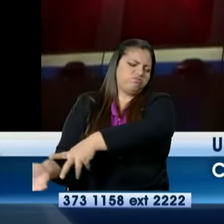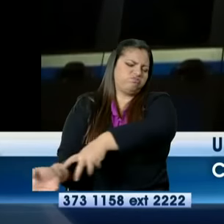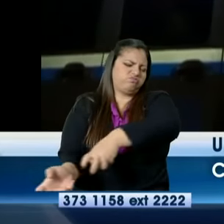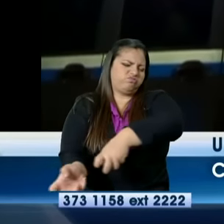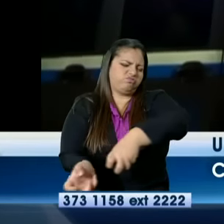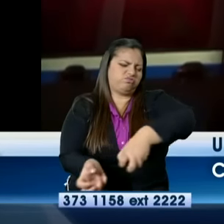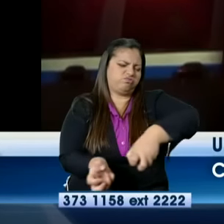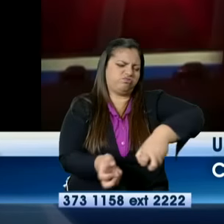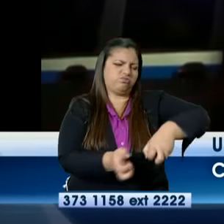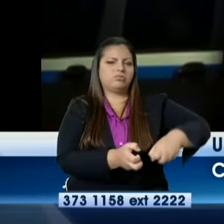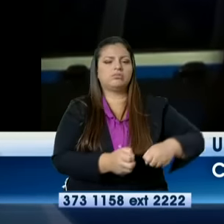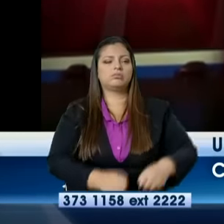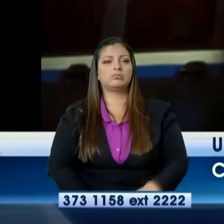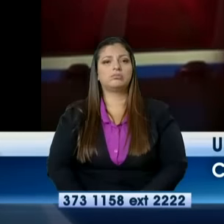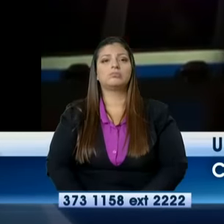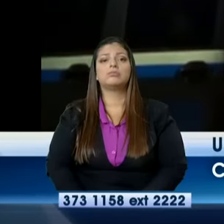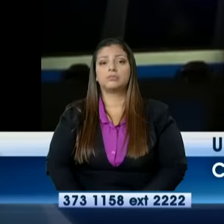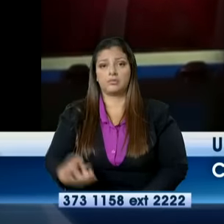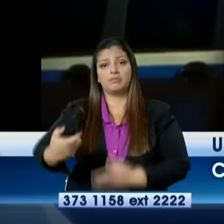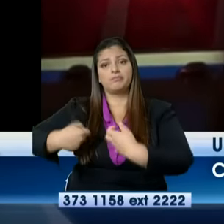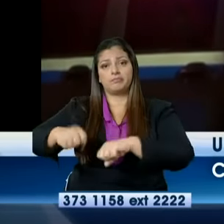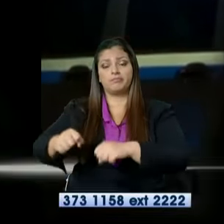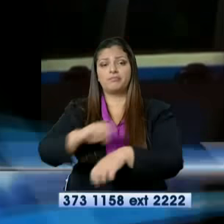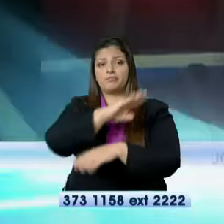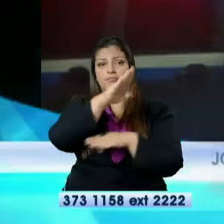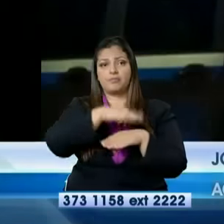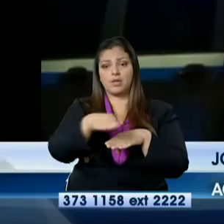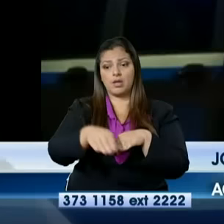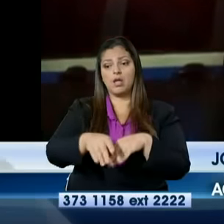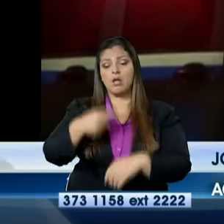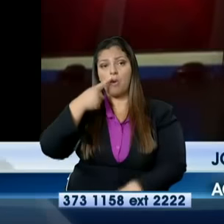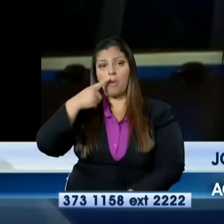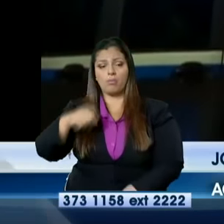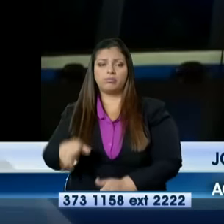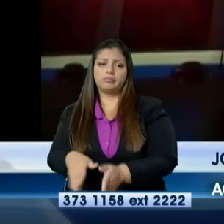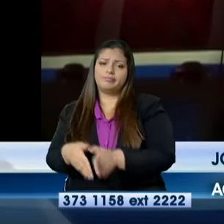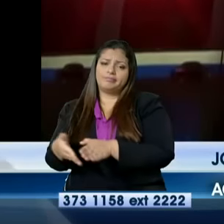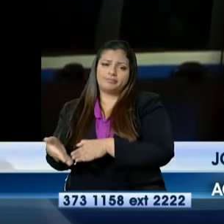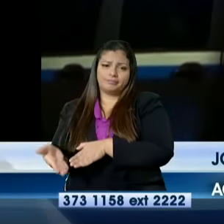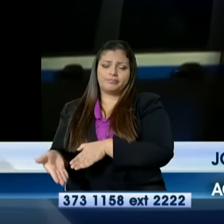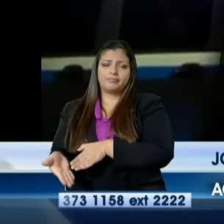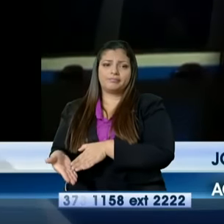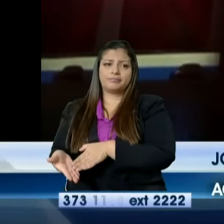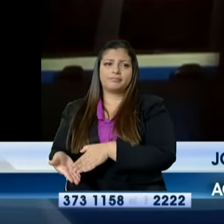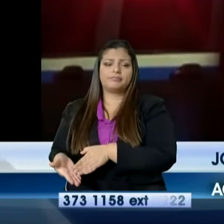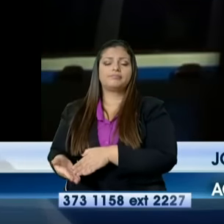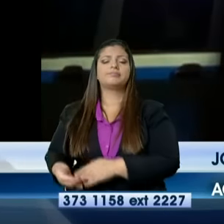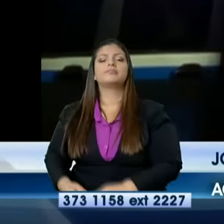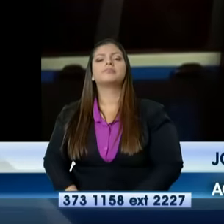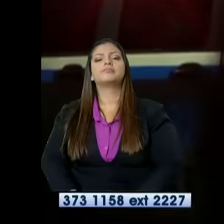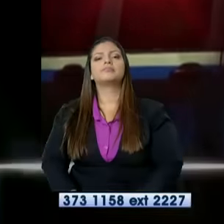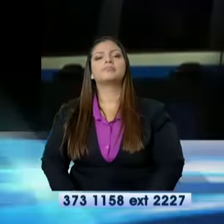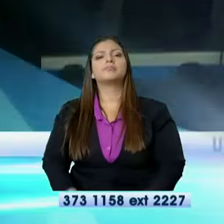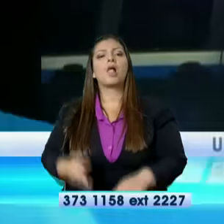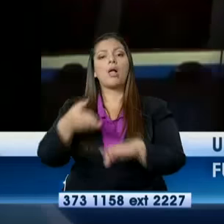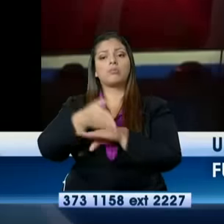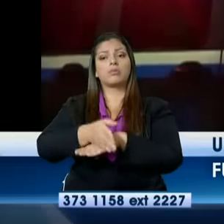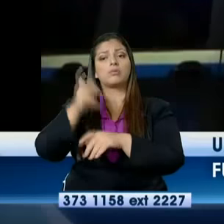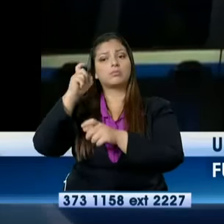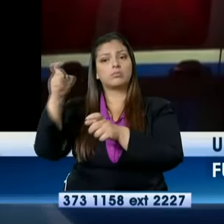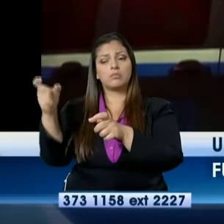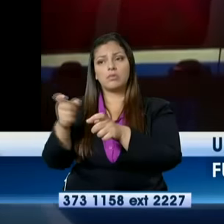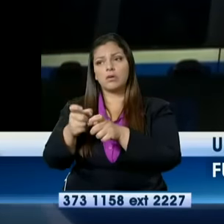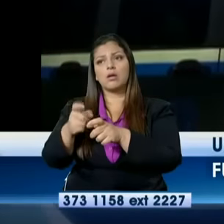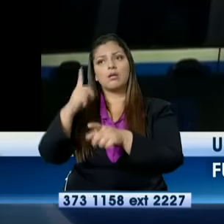dos vehículos. Como consecuencia de la misma tenemos una persona fallecida. En los próximos días se coordinará con el señor fiscal para